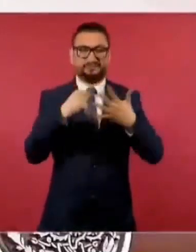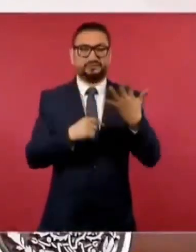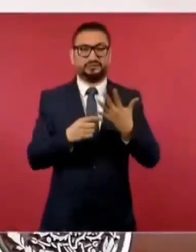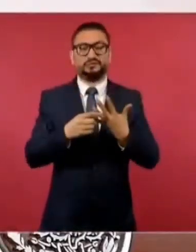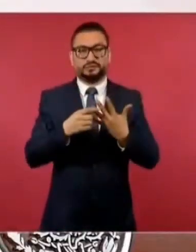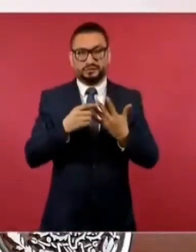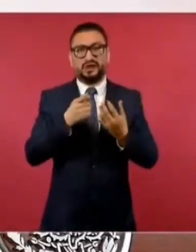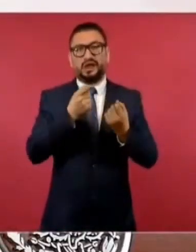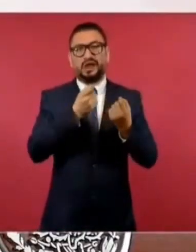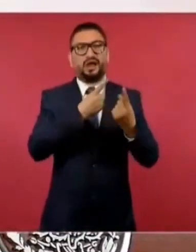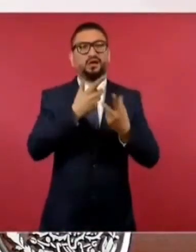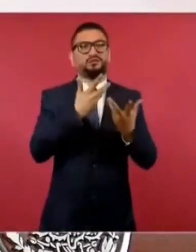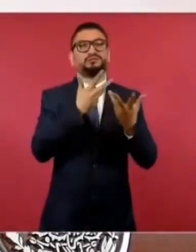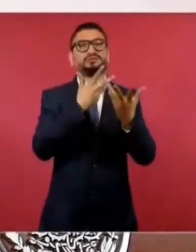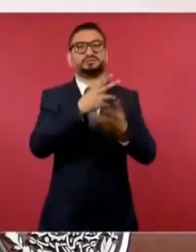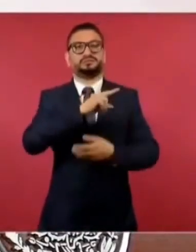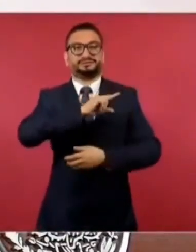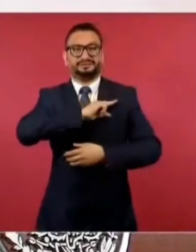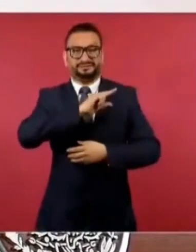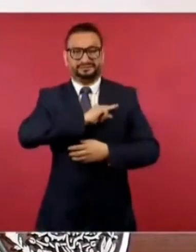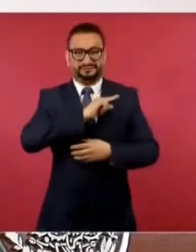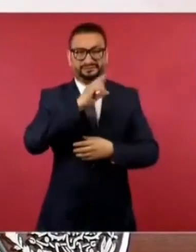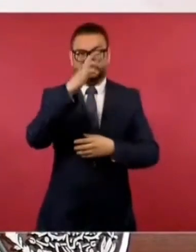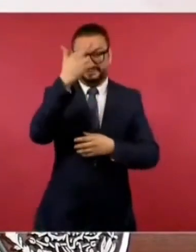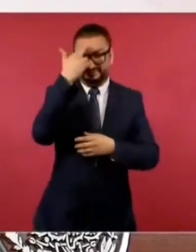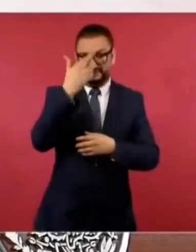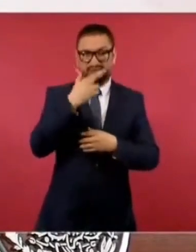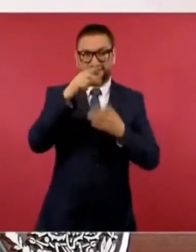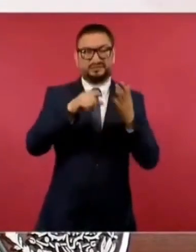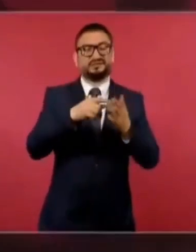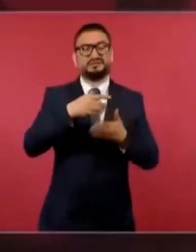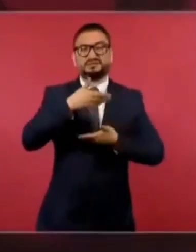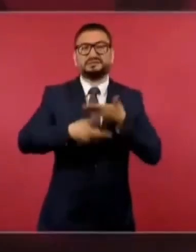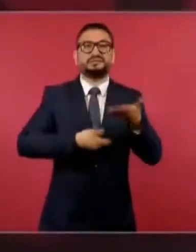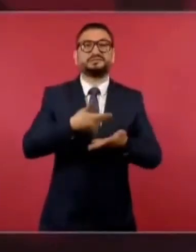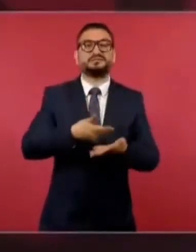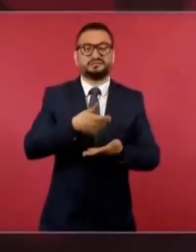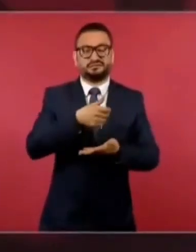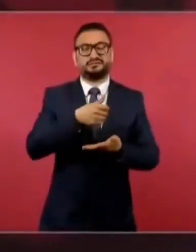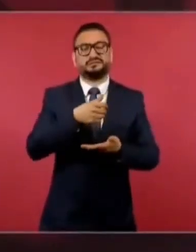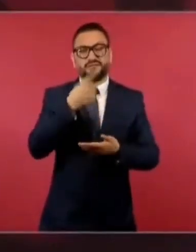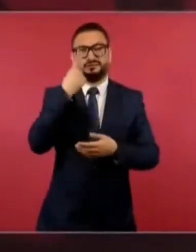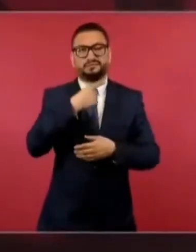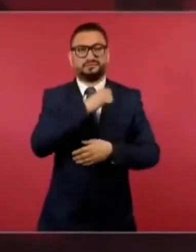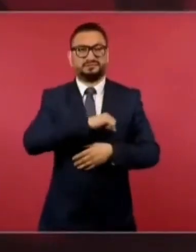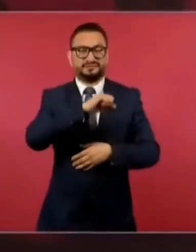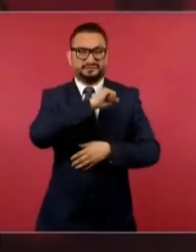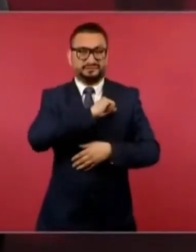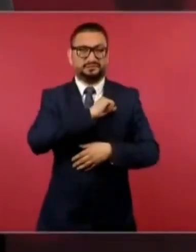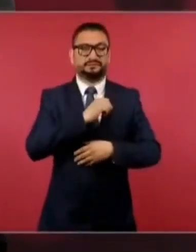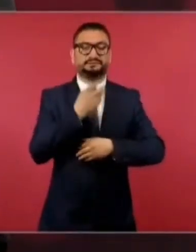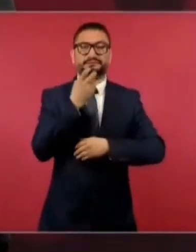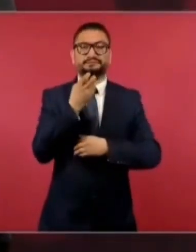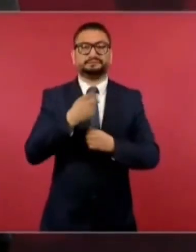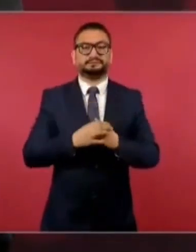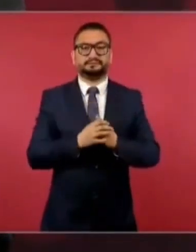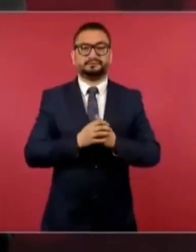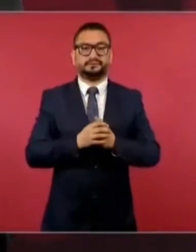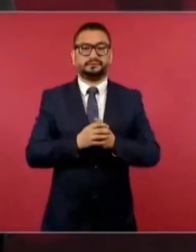la privatización de los servicios de salud y